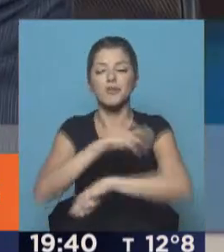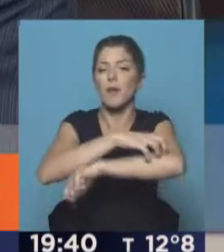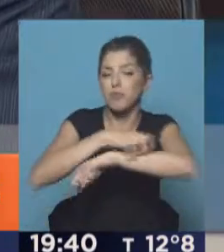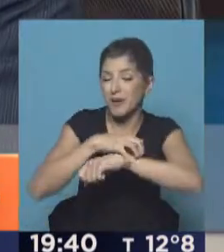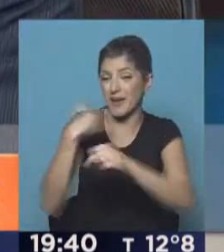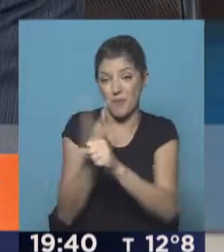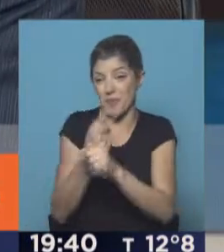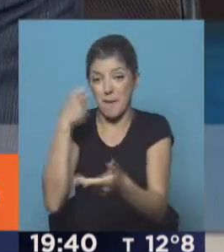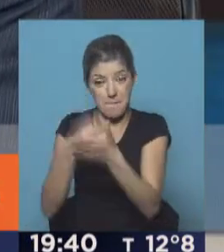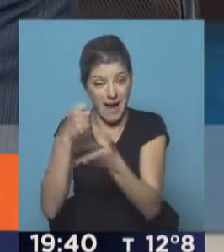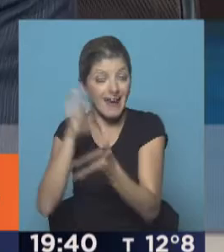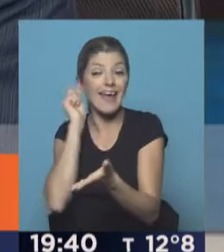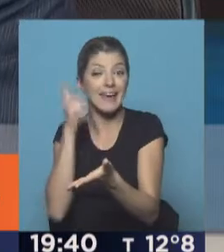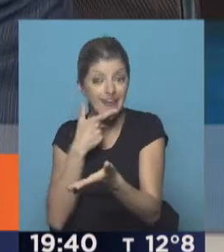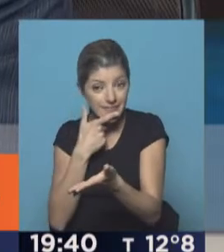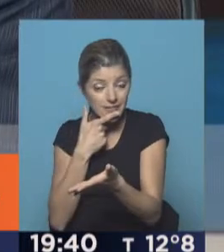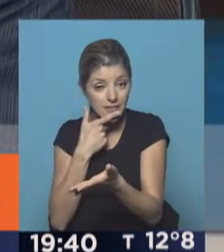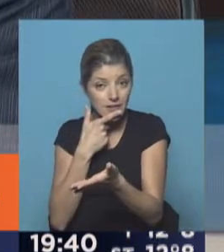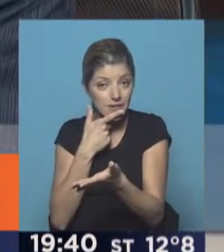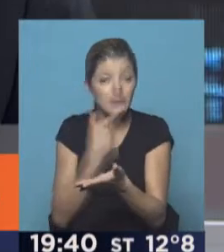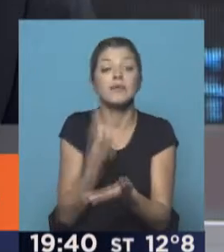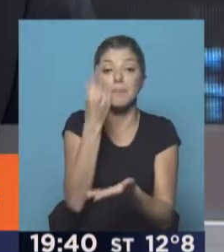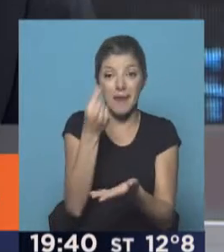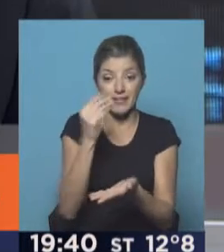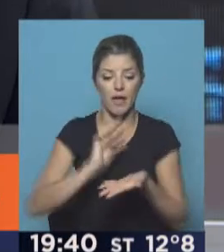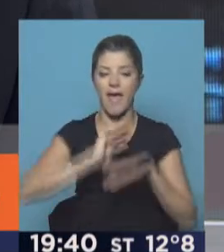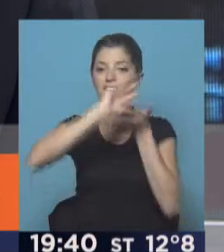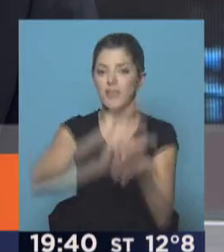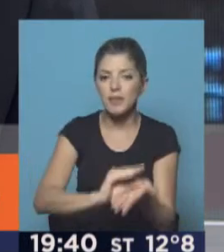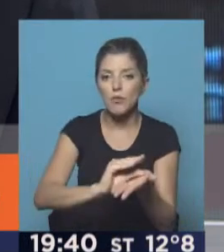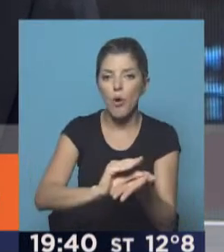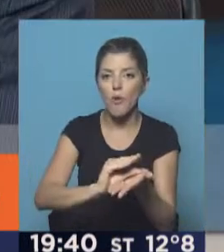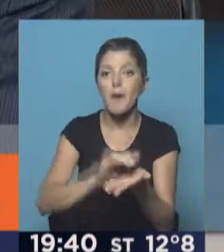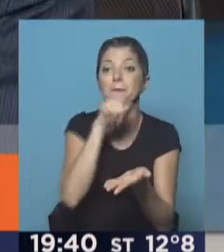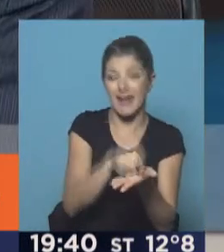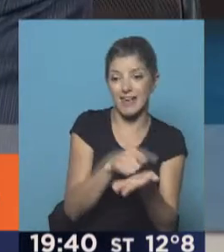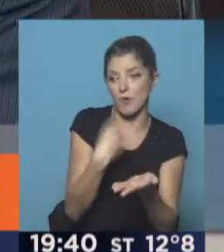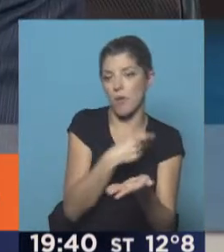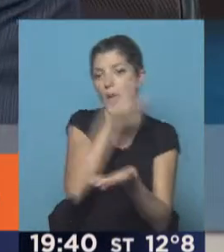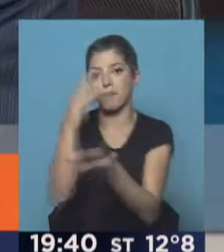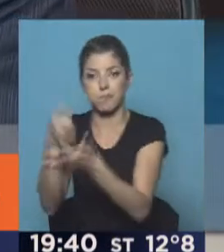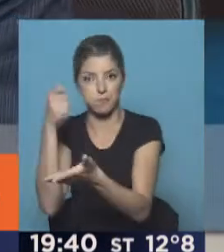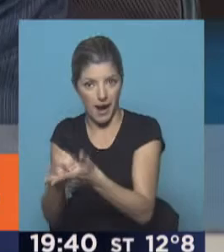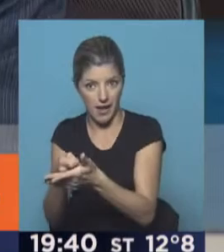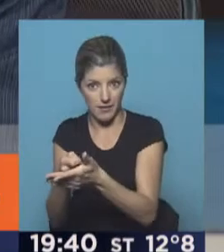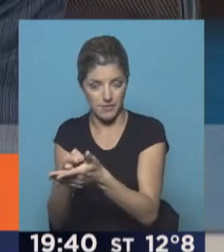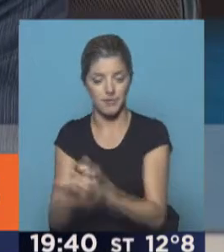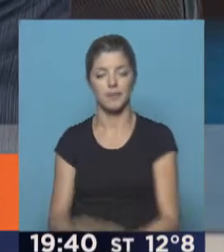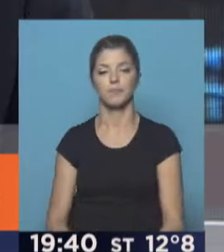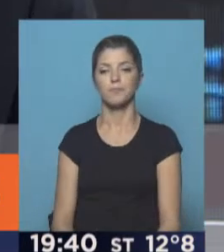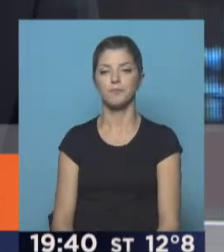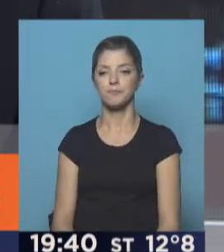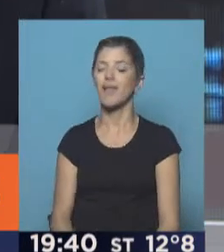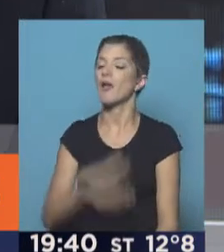podía pagar, ¿no? Un monto que se le daba en efectivo para que pudiera compensar el valor de la tarifa social con el valor de mercado de la garrafa. Ahora,